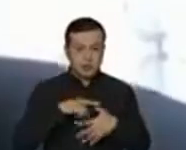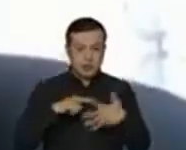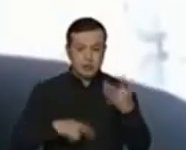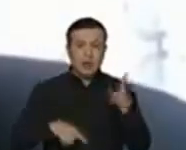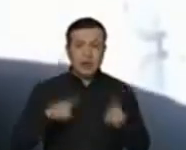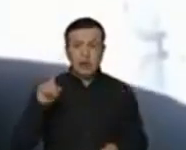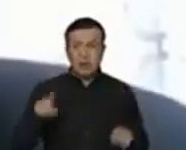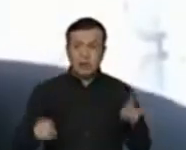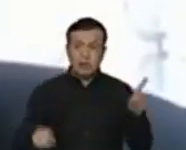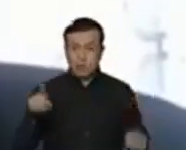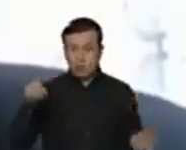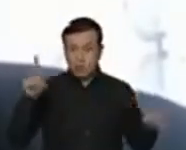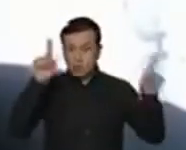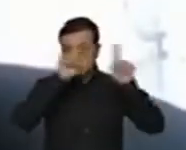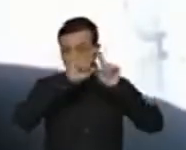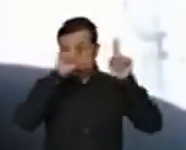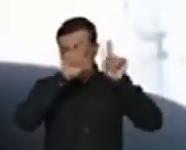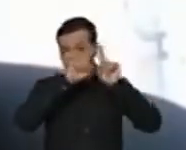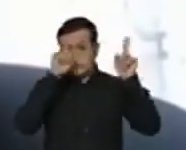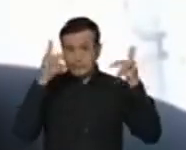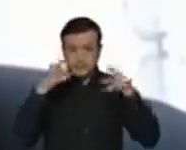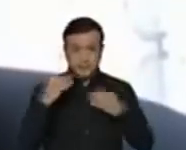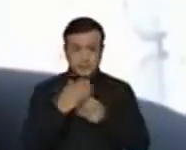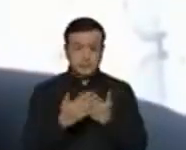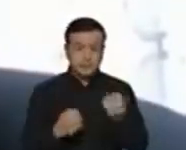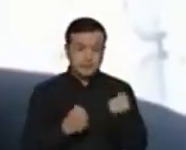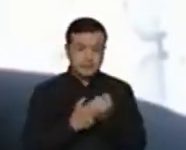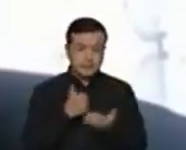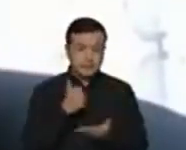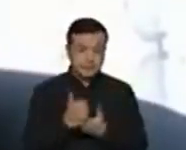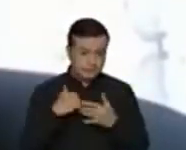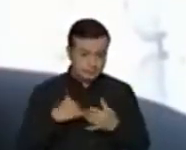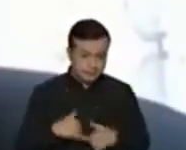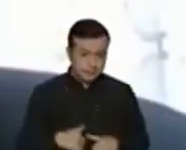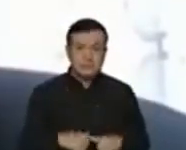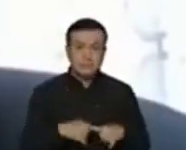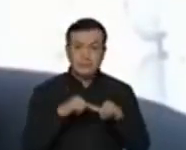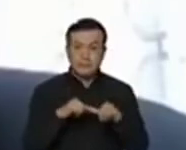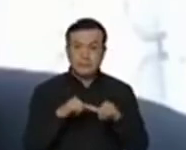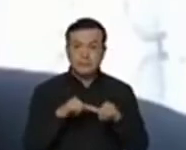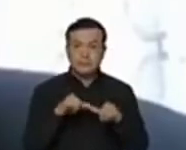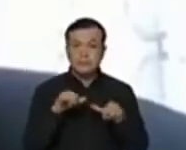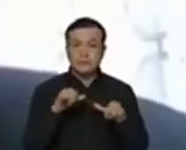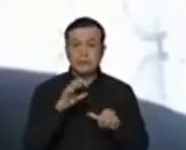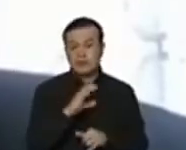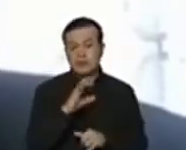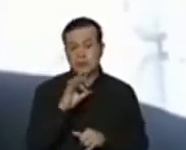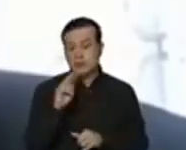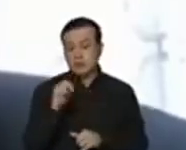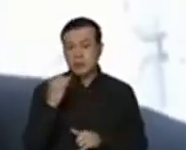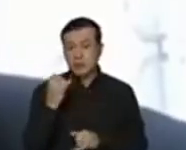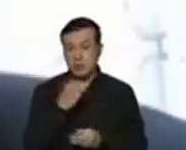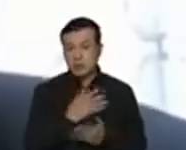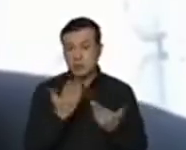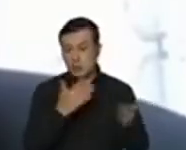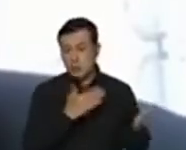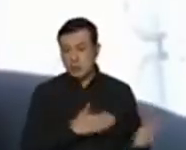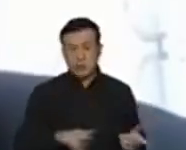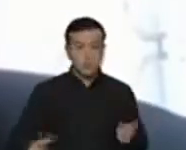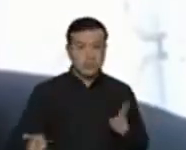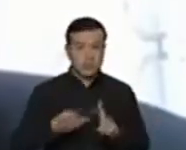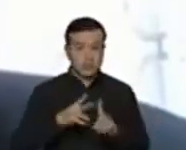algunas multilaterales que están dispuestas a apoyarlos, inclusive la misma Corporación Financiera Nacional hoy por hoy que va a atender al segundo